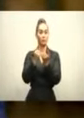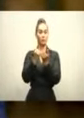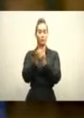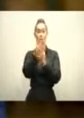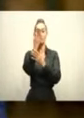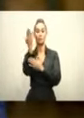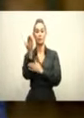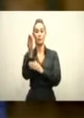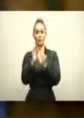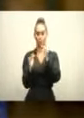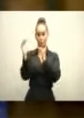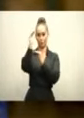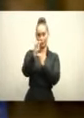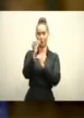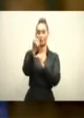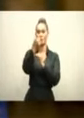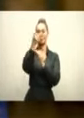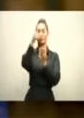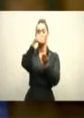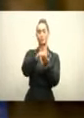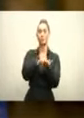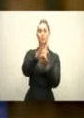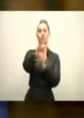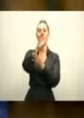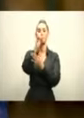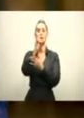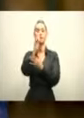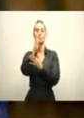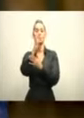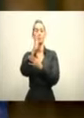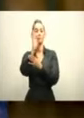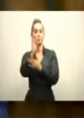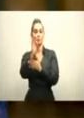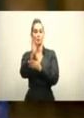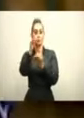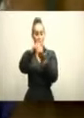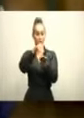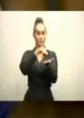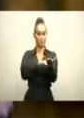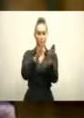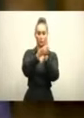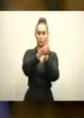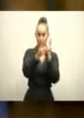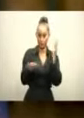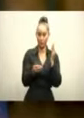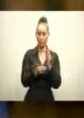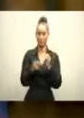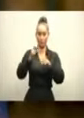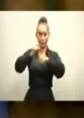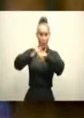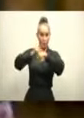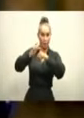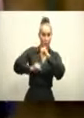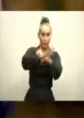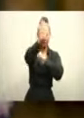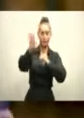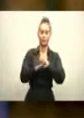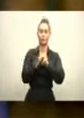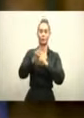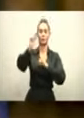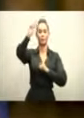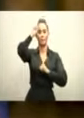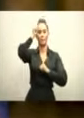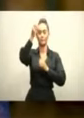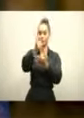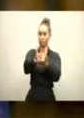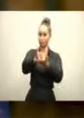.552 millones de dólares, mandando un mensaje claro, este es un gobierno que te ayuda, que está a tu